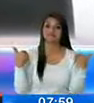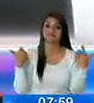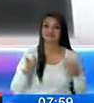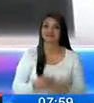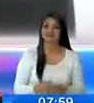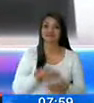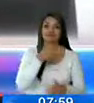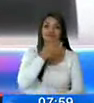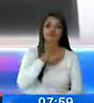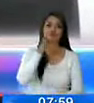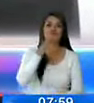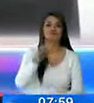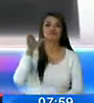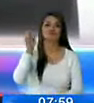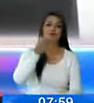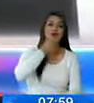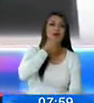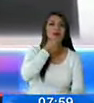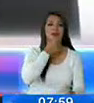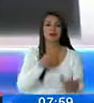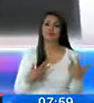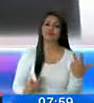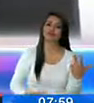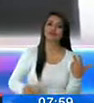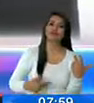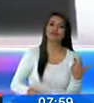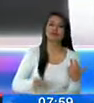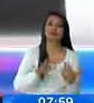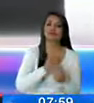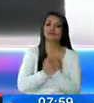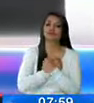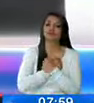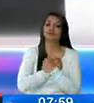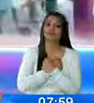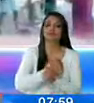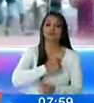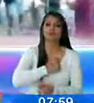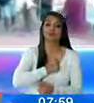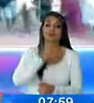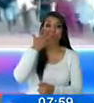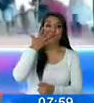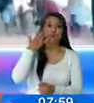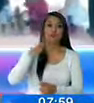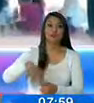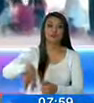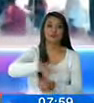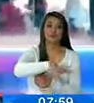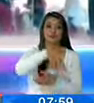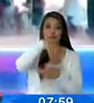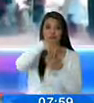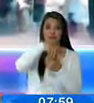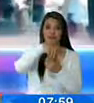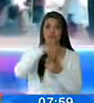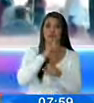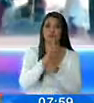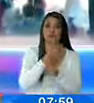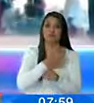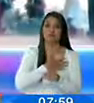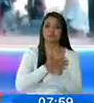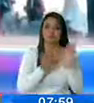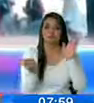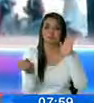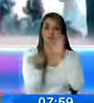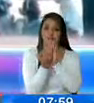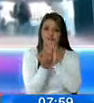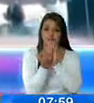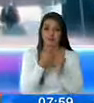de sus canciones, muestran el amor que tienen al pertenecer a la Amazonía. Yo me identifico con eso. No tengo